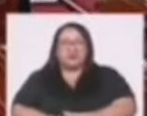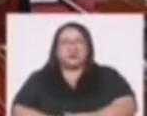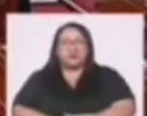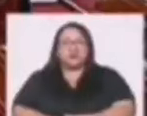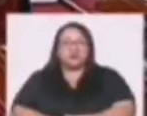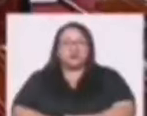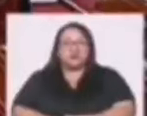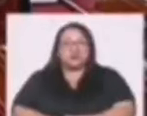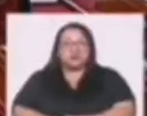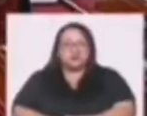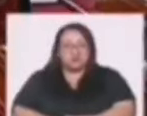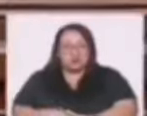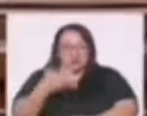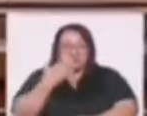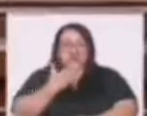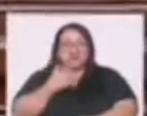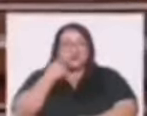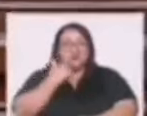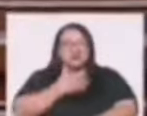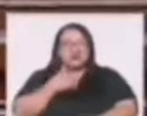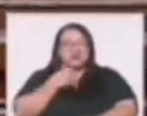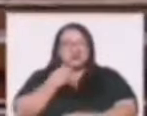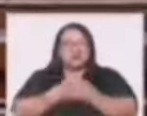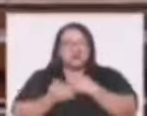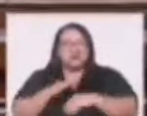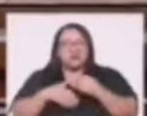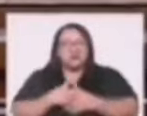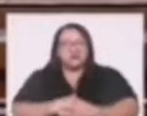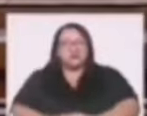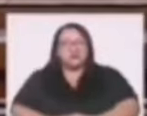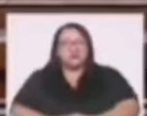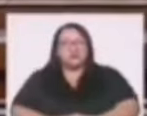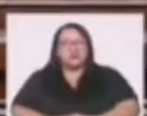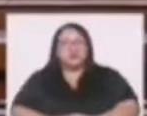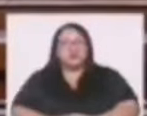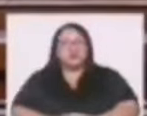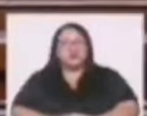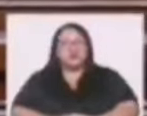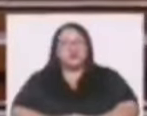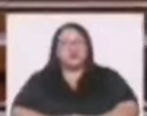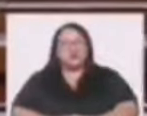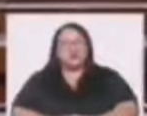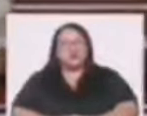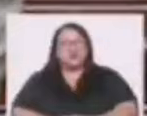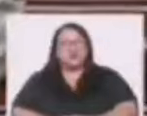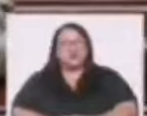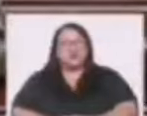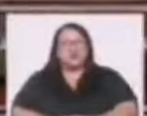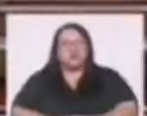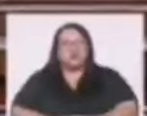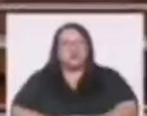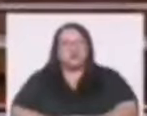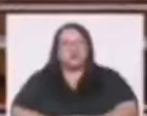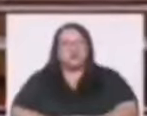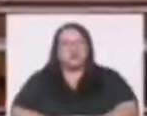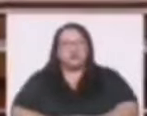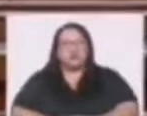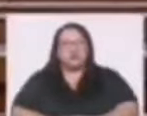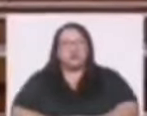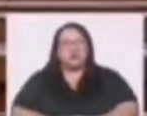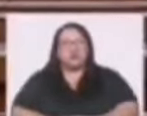Gracias, señor presidente. Buenos días con todos. No me voy a expandir más de lo que ya han hablado mis colegas. Creo que se ha repetido hasta el